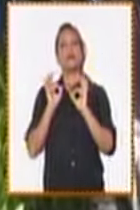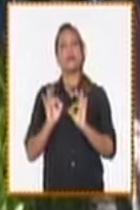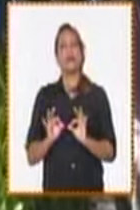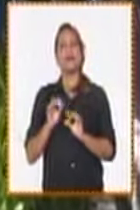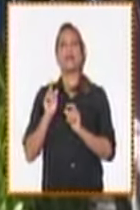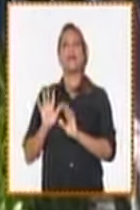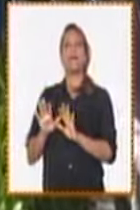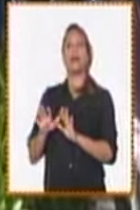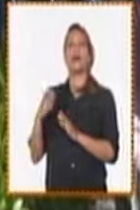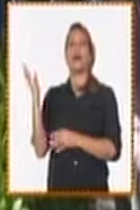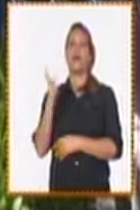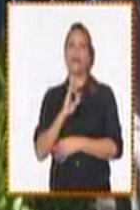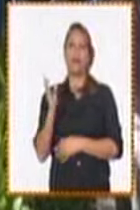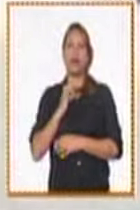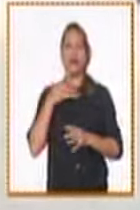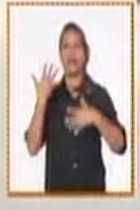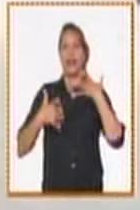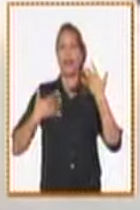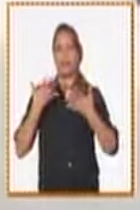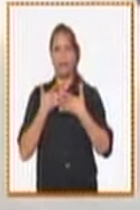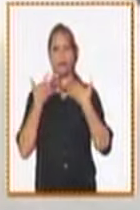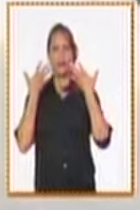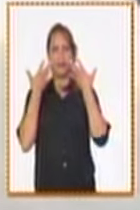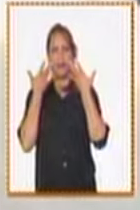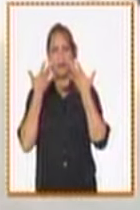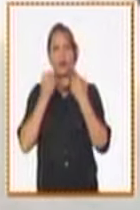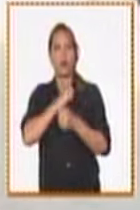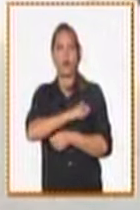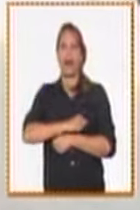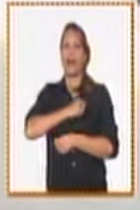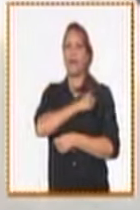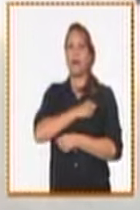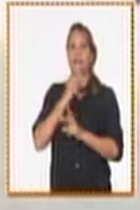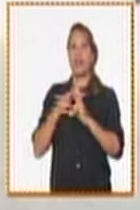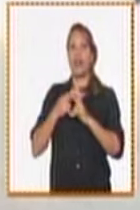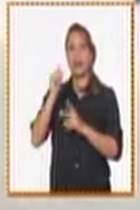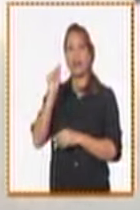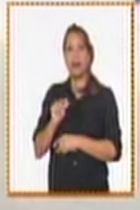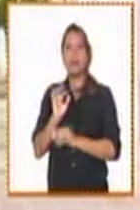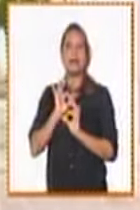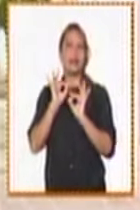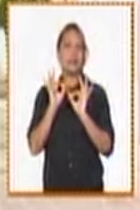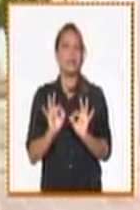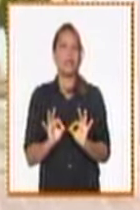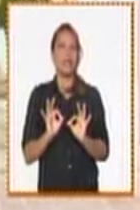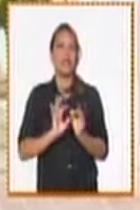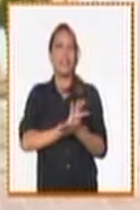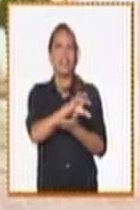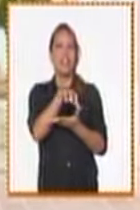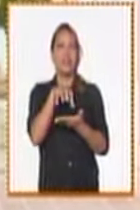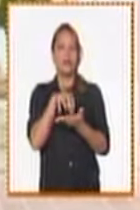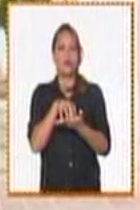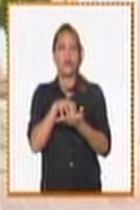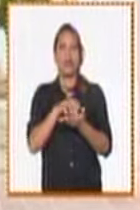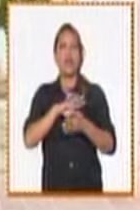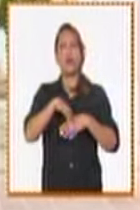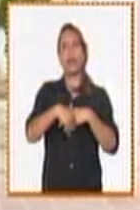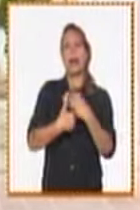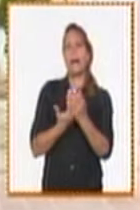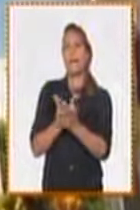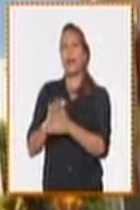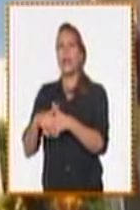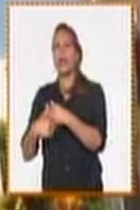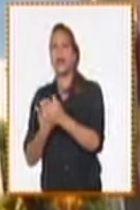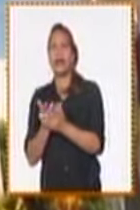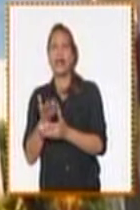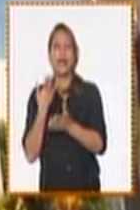festividades, con alegría, con pasión, porque Bayamé es eso mismo que hemos dicho aquí, es esa simbiosis, esa mezcla de una